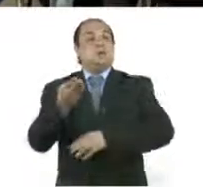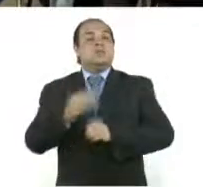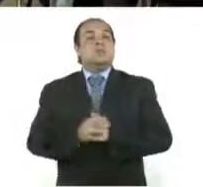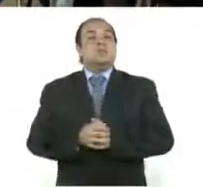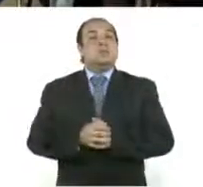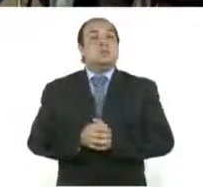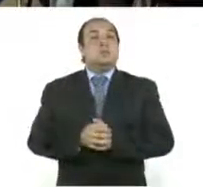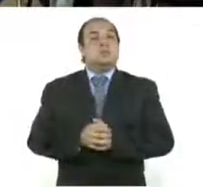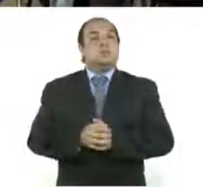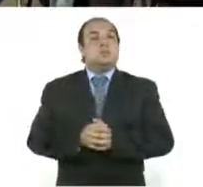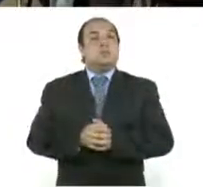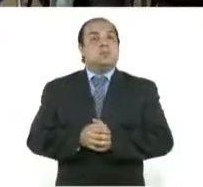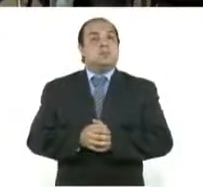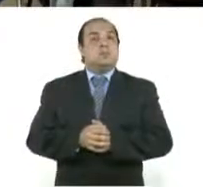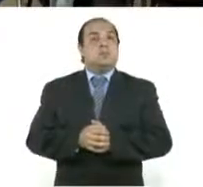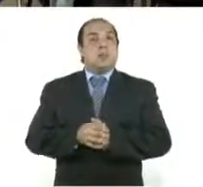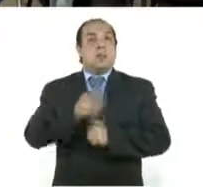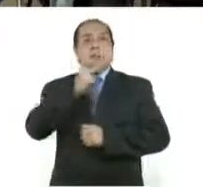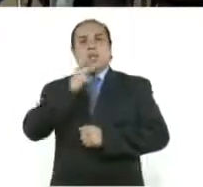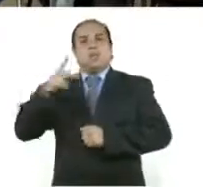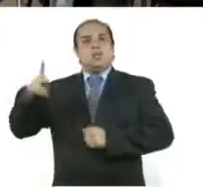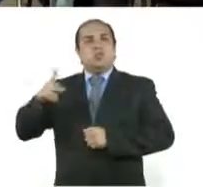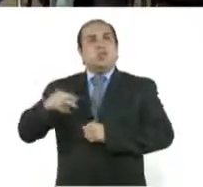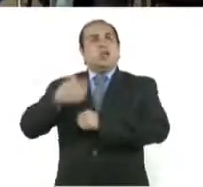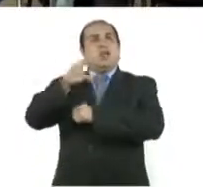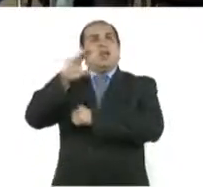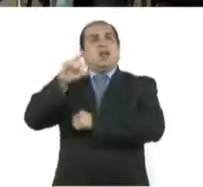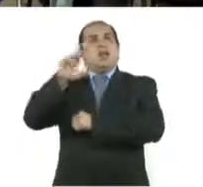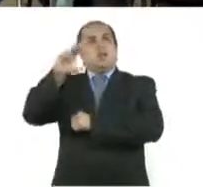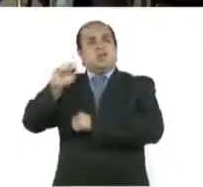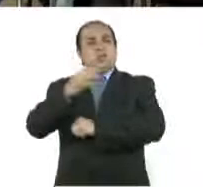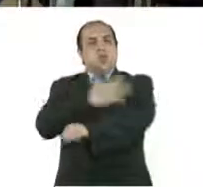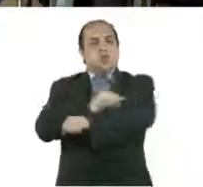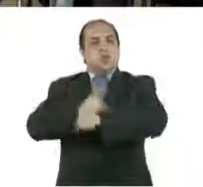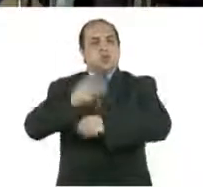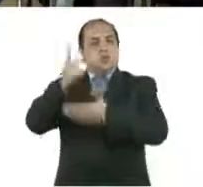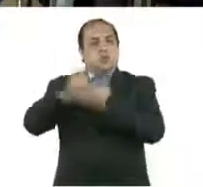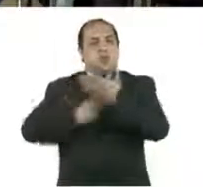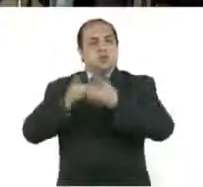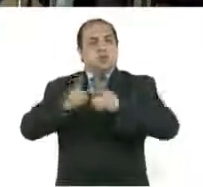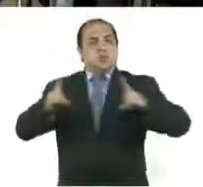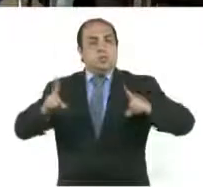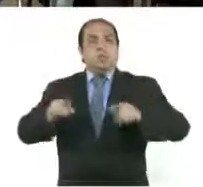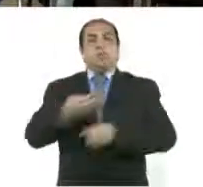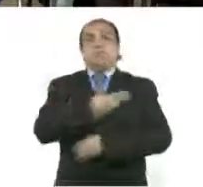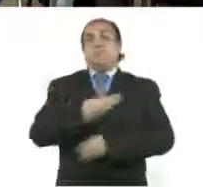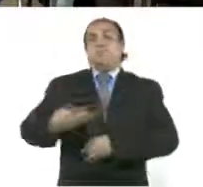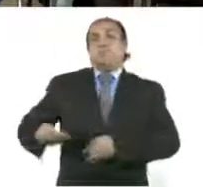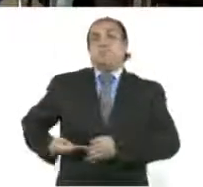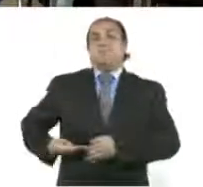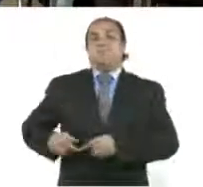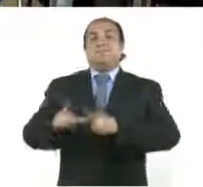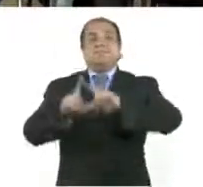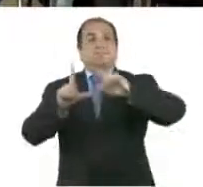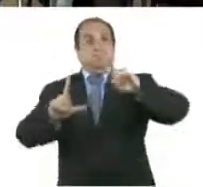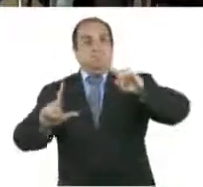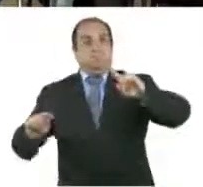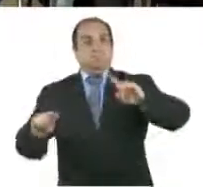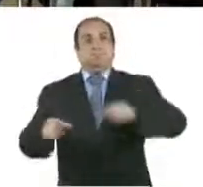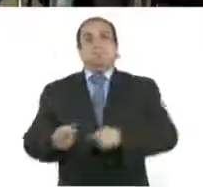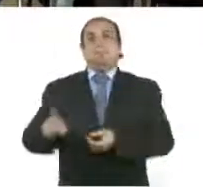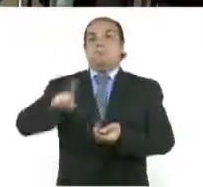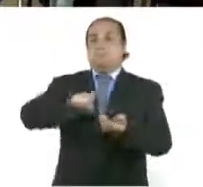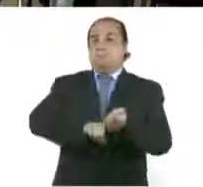por parte de Carlos Gastón Torres Rosas, coordinador de programas para el desarrollo de la Presidencia de la República.